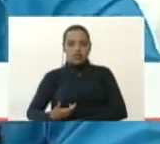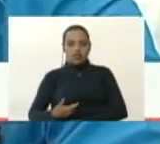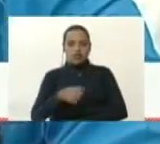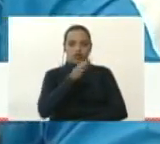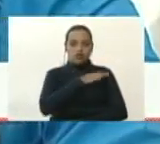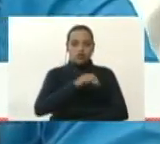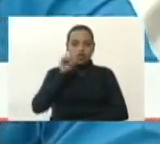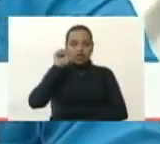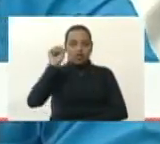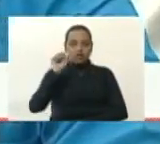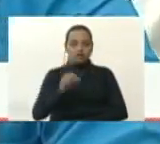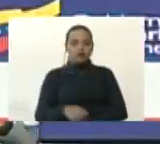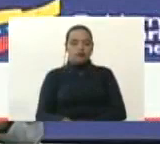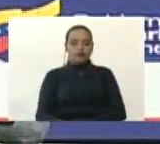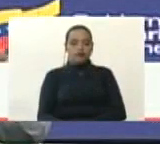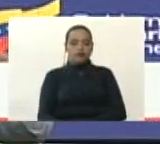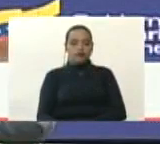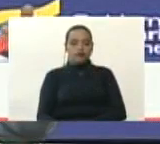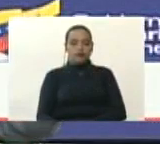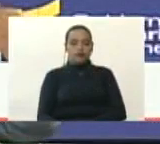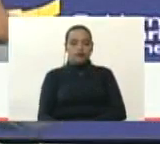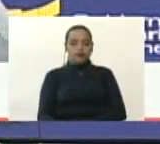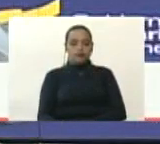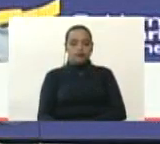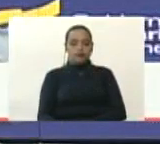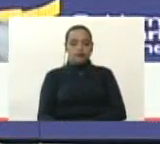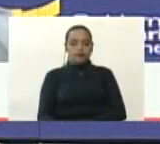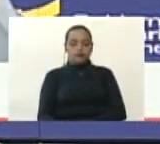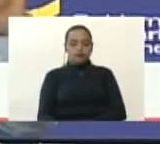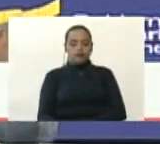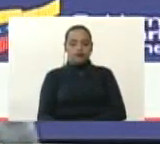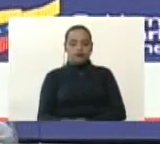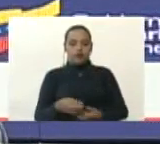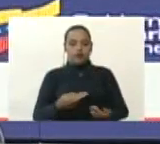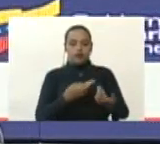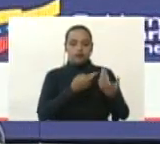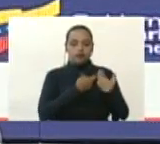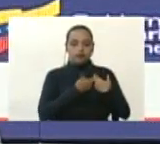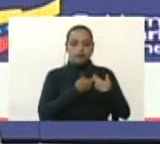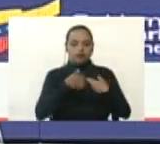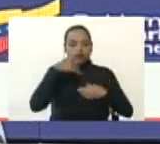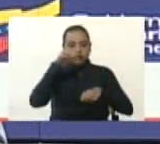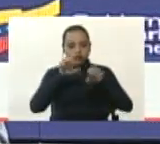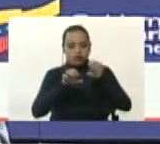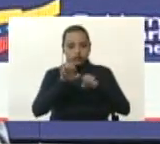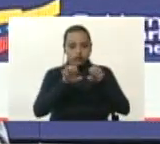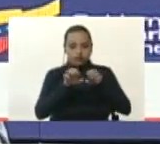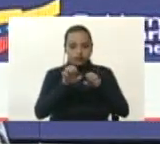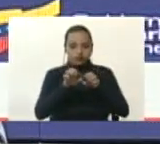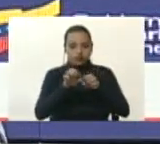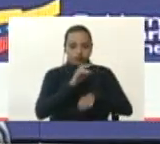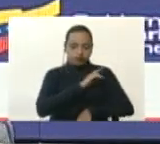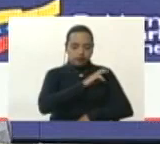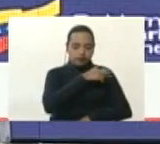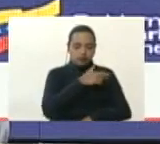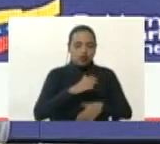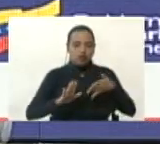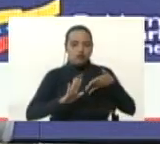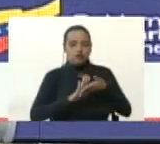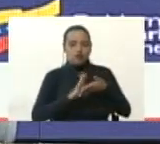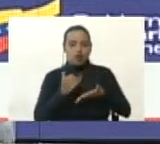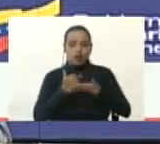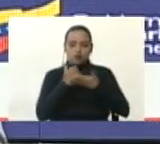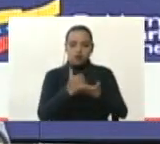socialismo en lo social, le corresponde la rectoría de los equipos de salud a través del ministro de salud,